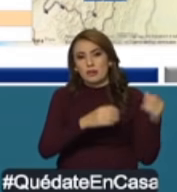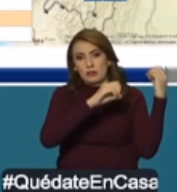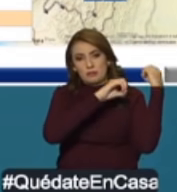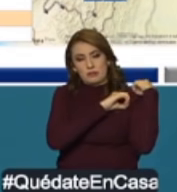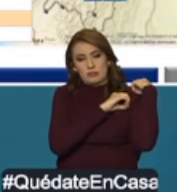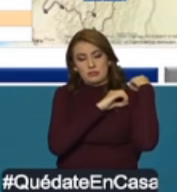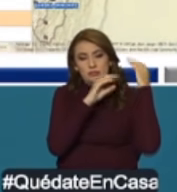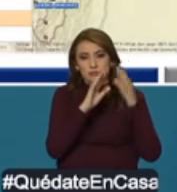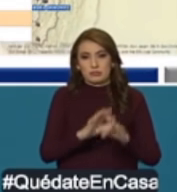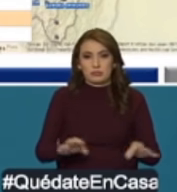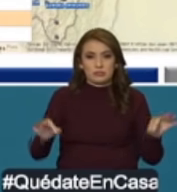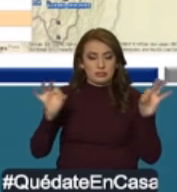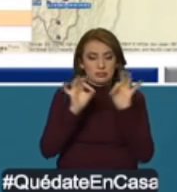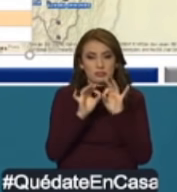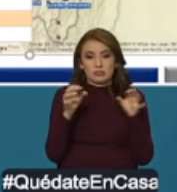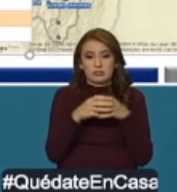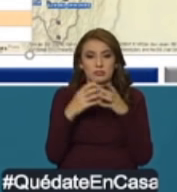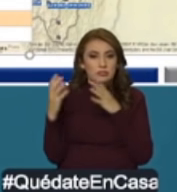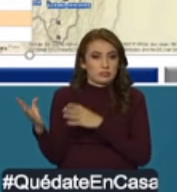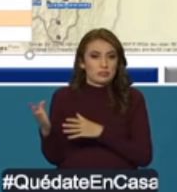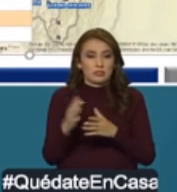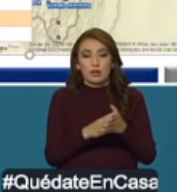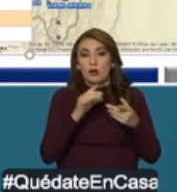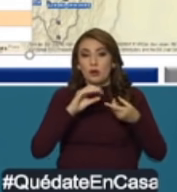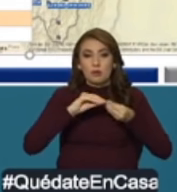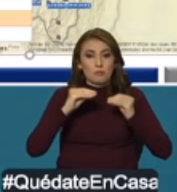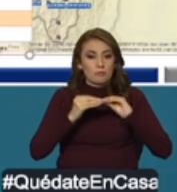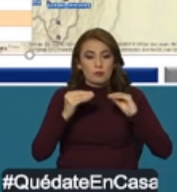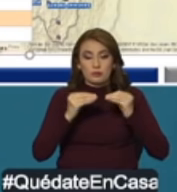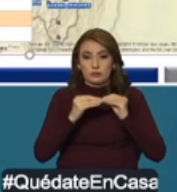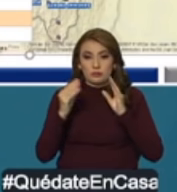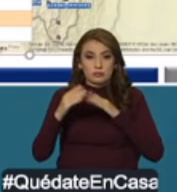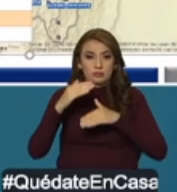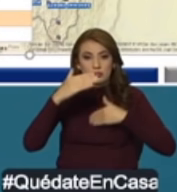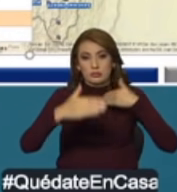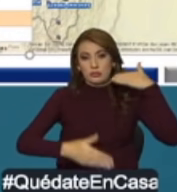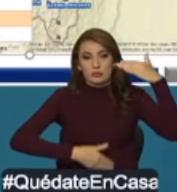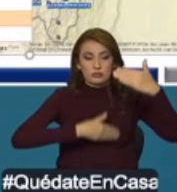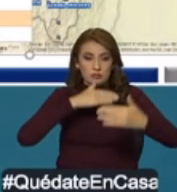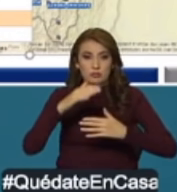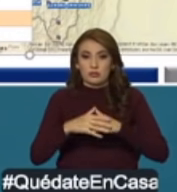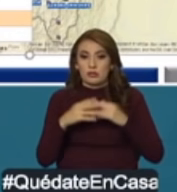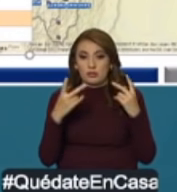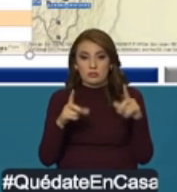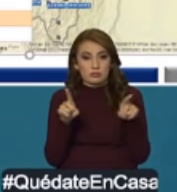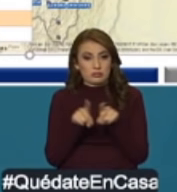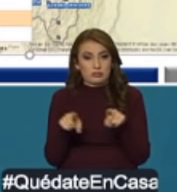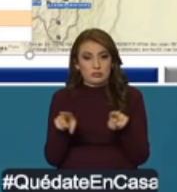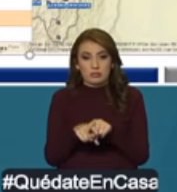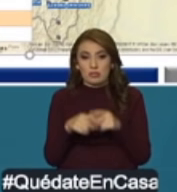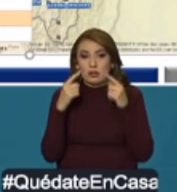varias alternativas de puntos de control y puntos de chequeo en todas las fronteras